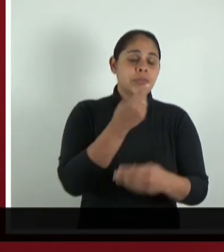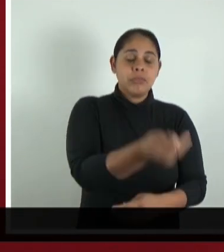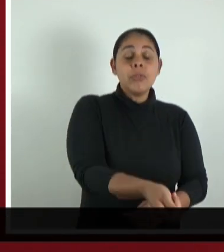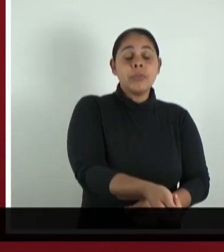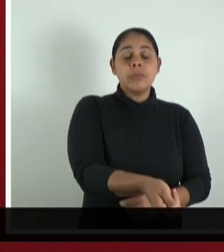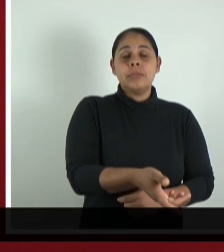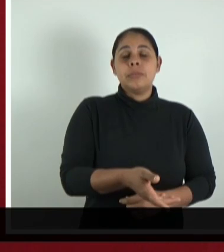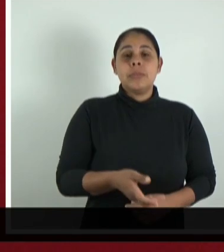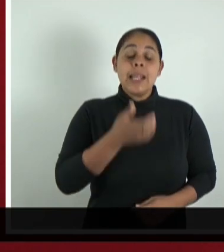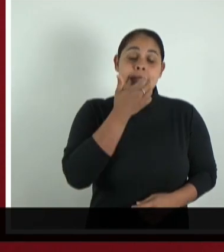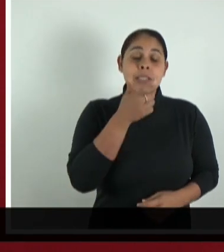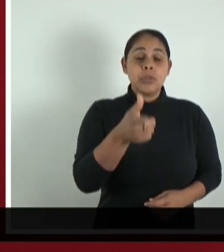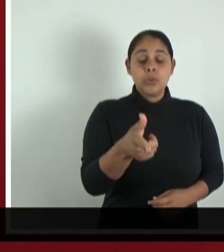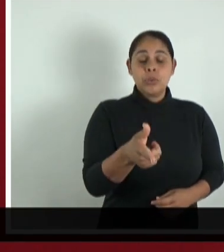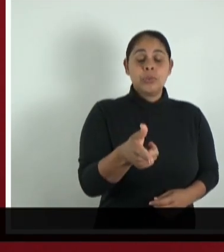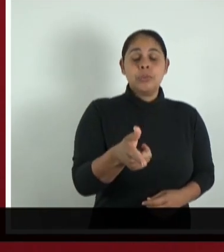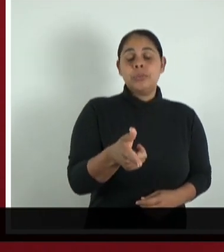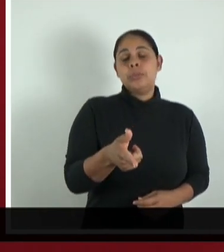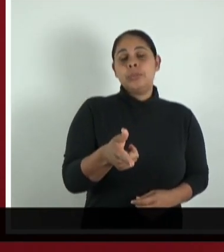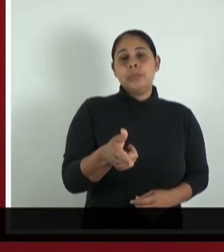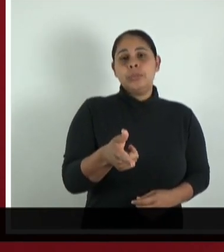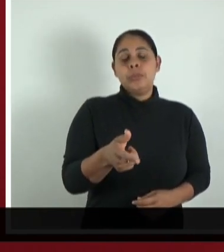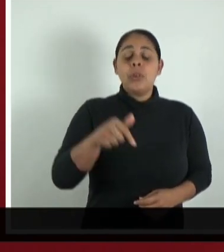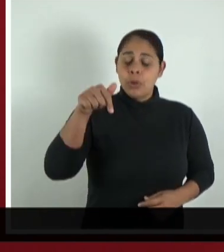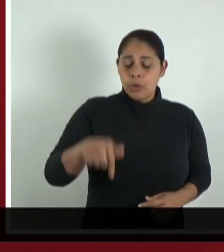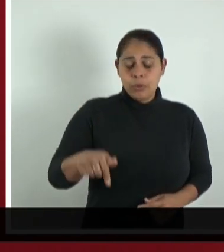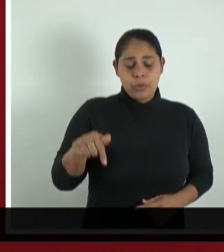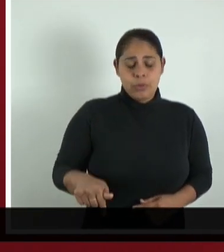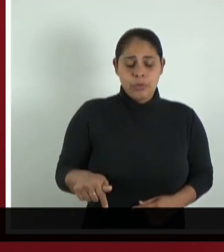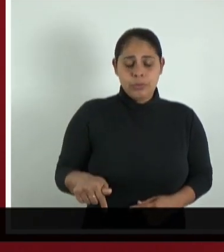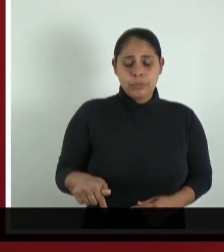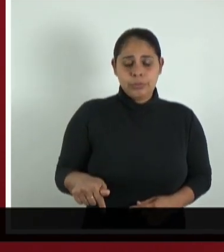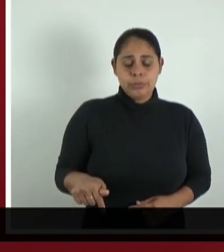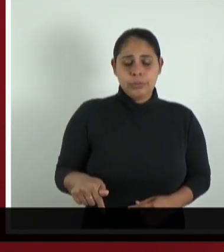Si usted quiere, querido oyente, hoy en este día,